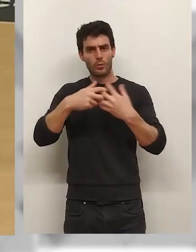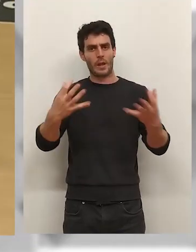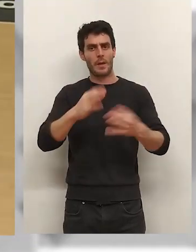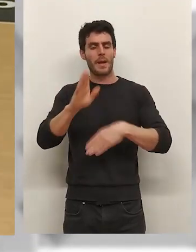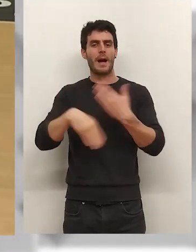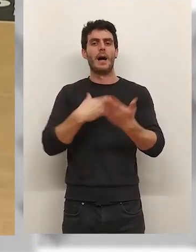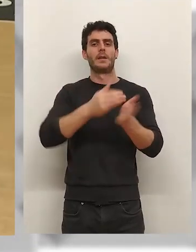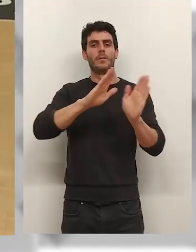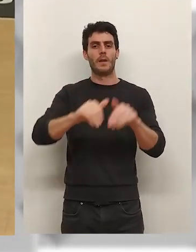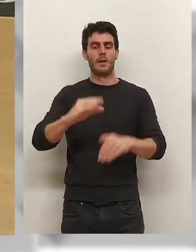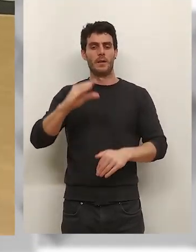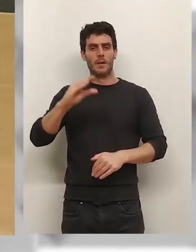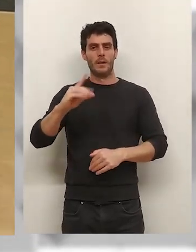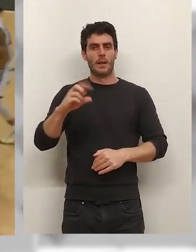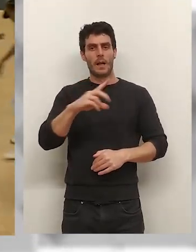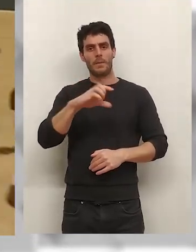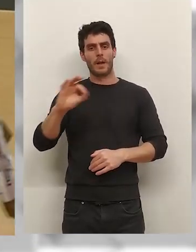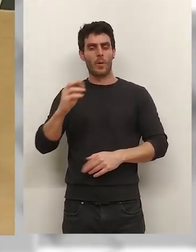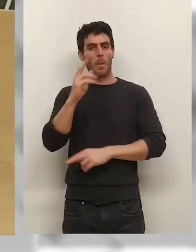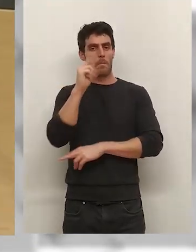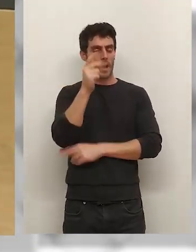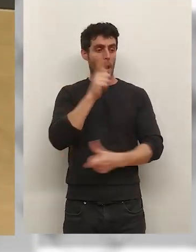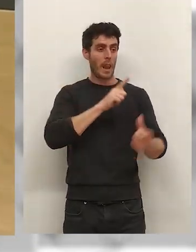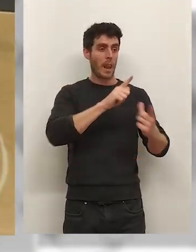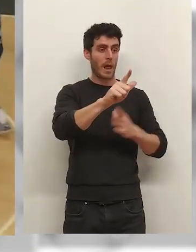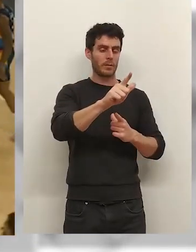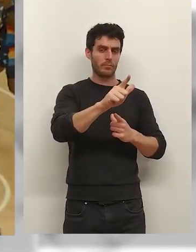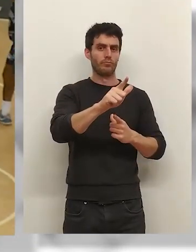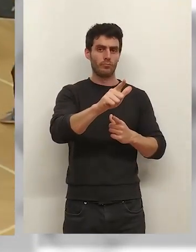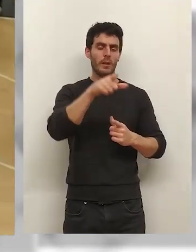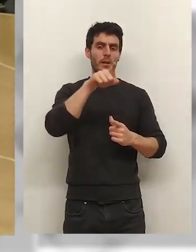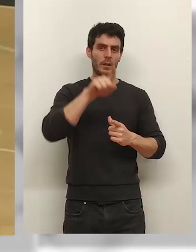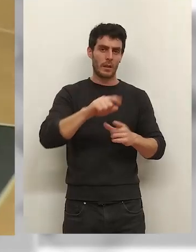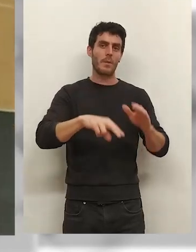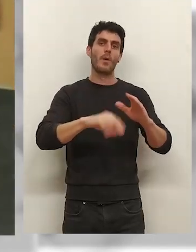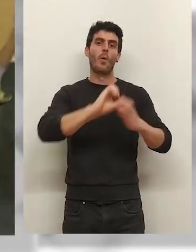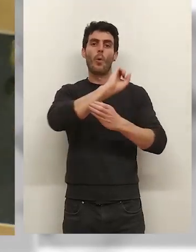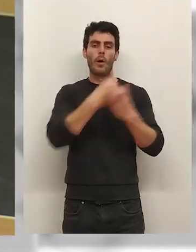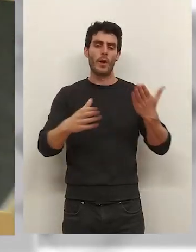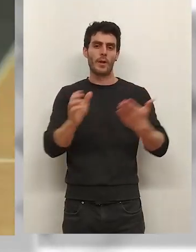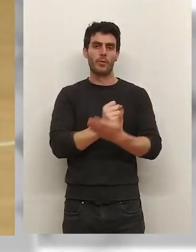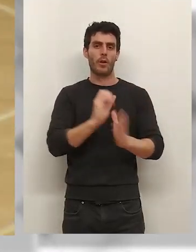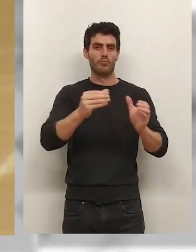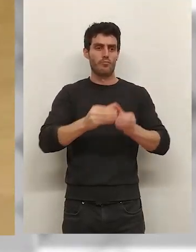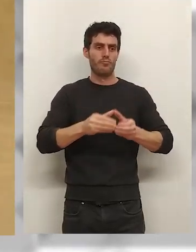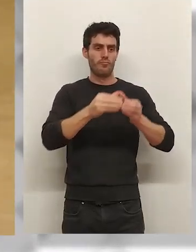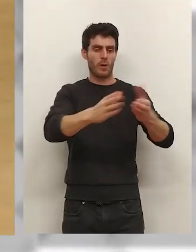por eso hasta el final. El clavijo viaja el viernes a Menorca y el técnico lo hará con todos sus jugadores.